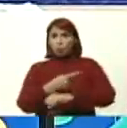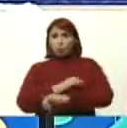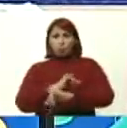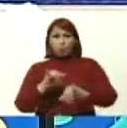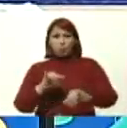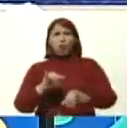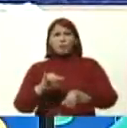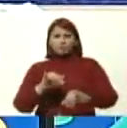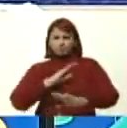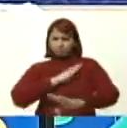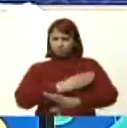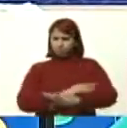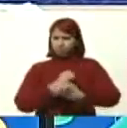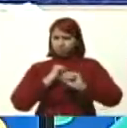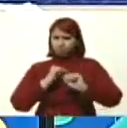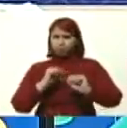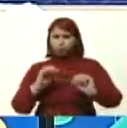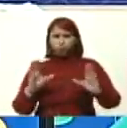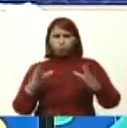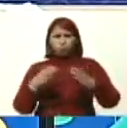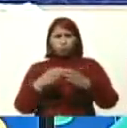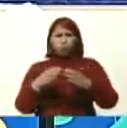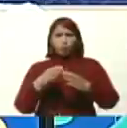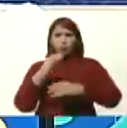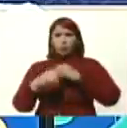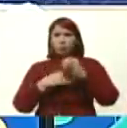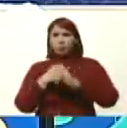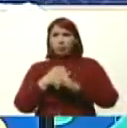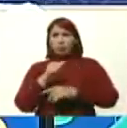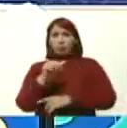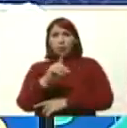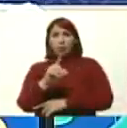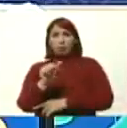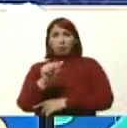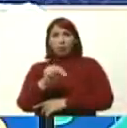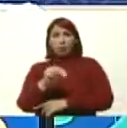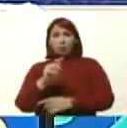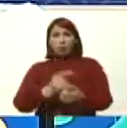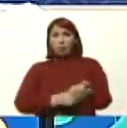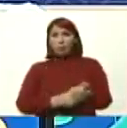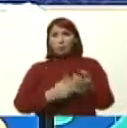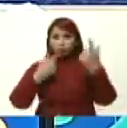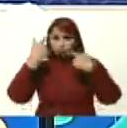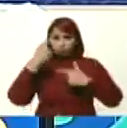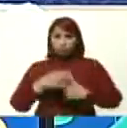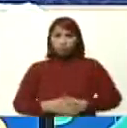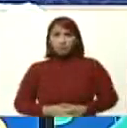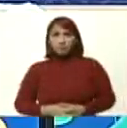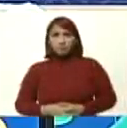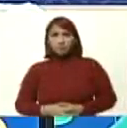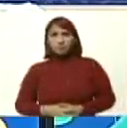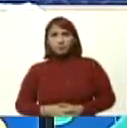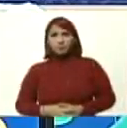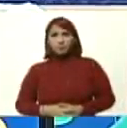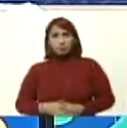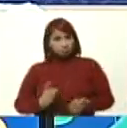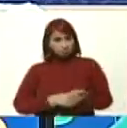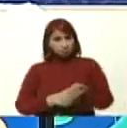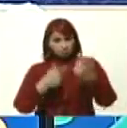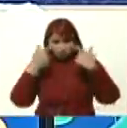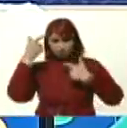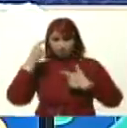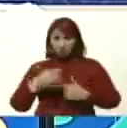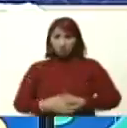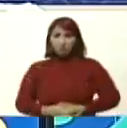de todo el equipo internacional, Adán Chávez, de los Chávez Frías.